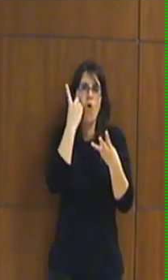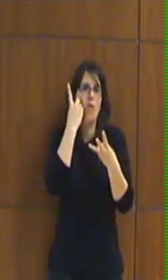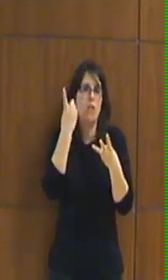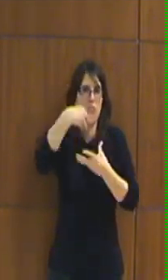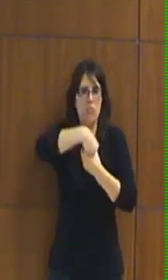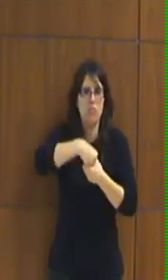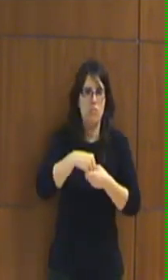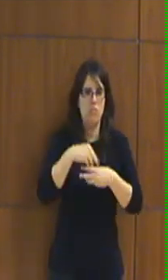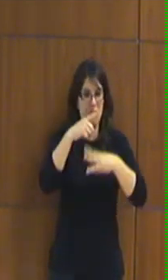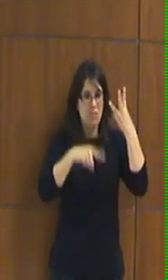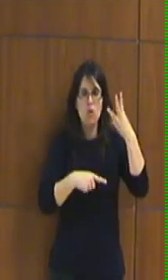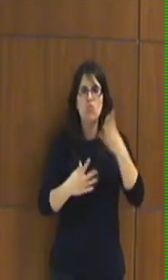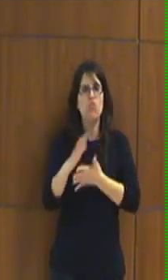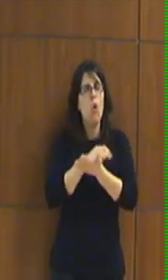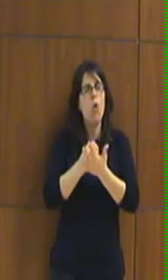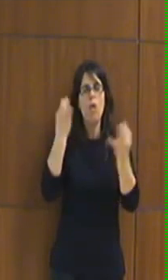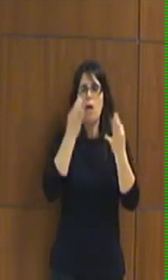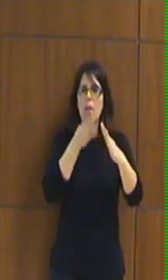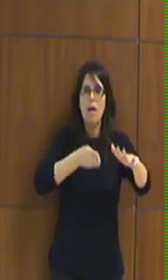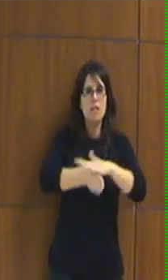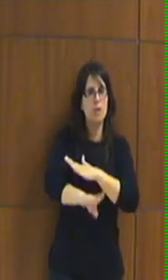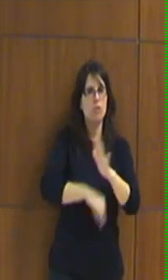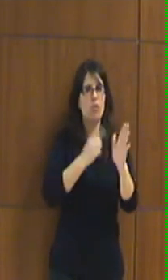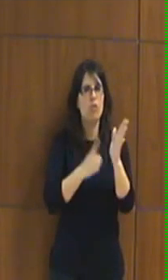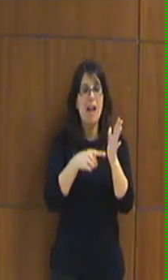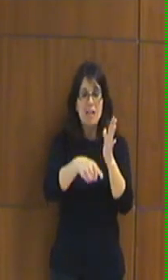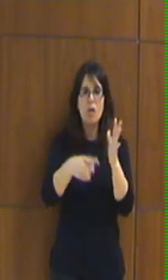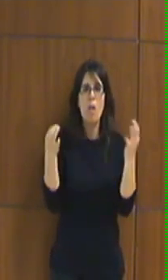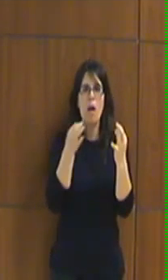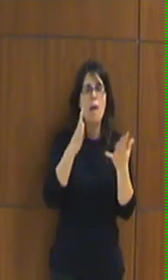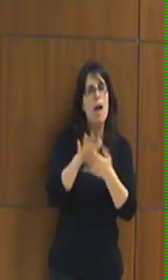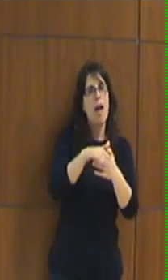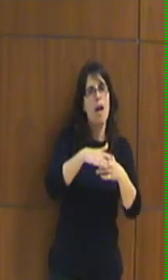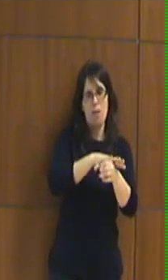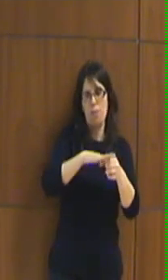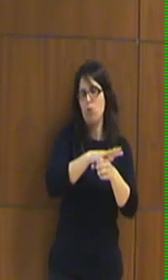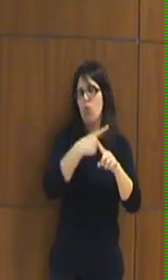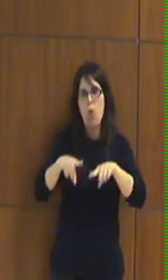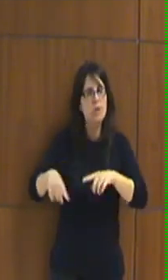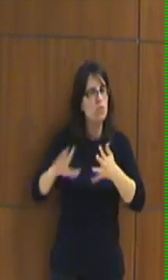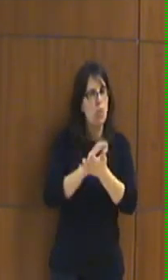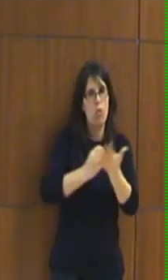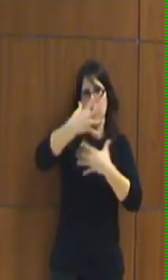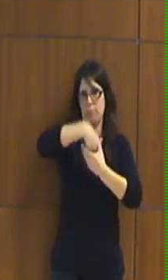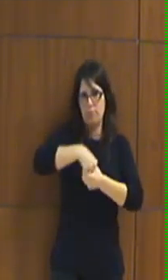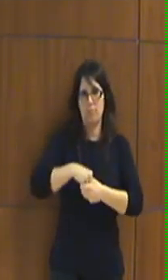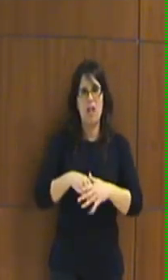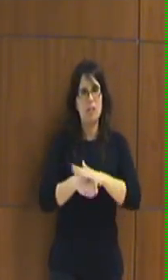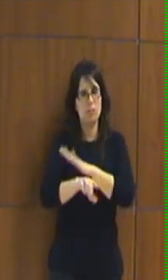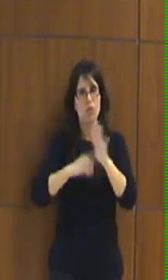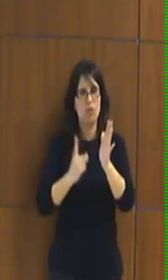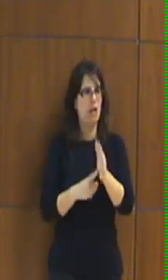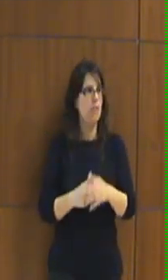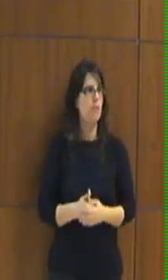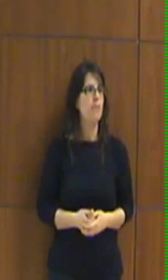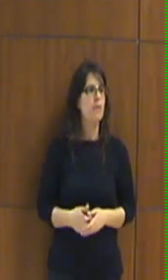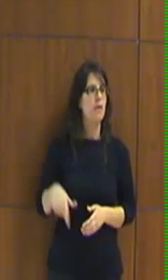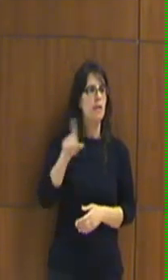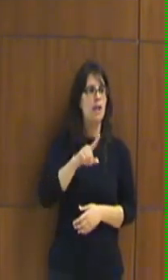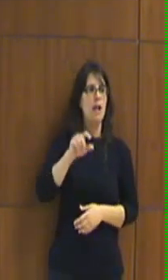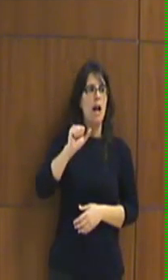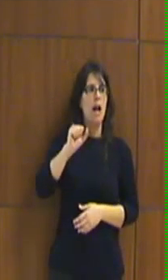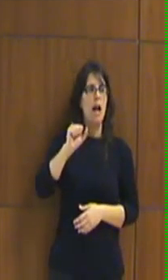Creo que tiene que ser una línea transversal en cualquier proyecto. Arturo, bueno, yo ahí, porque lo habéis dicho ya todo,